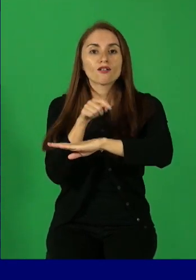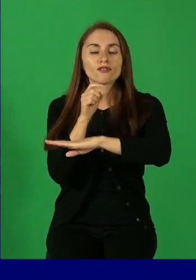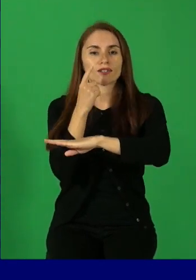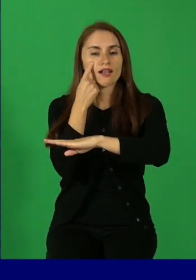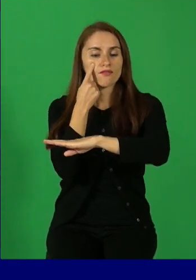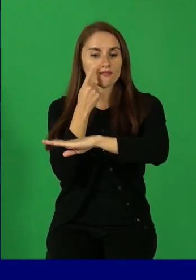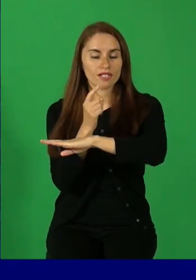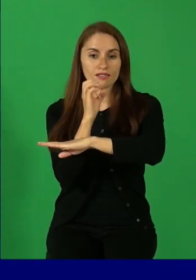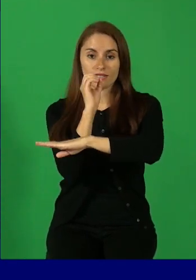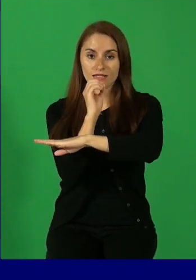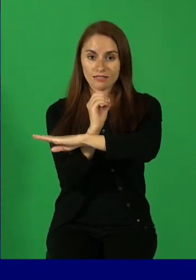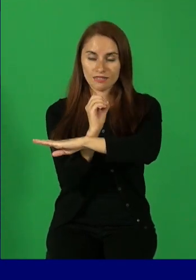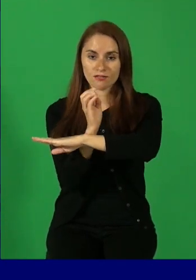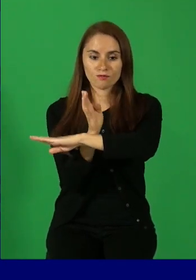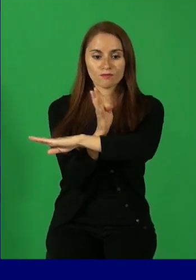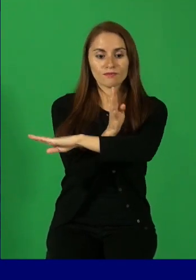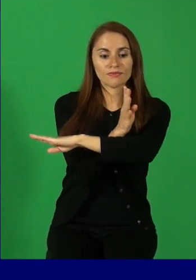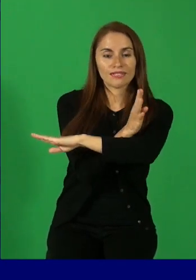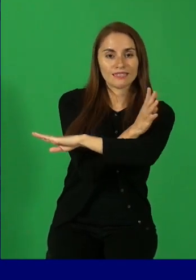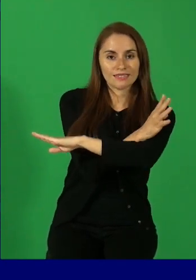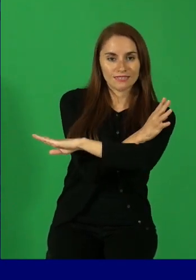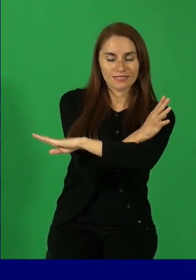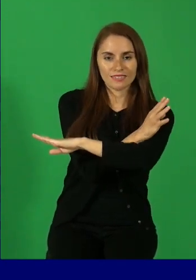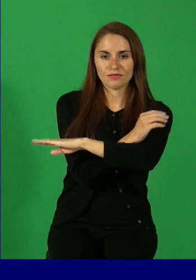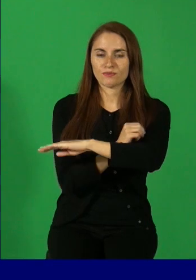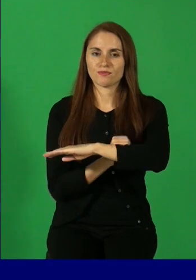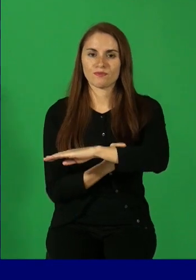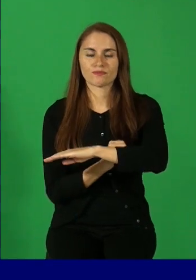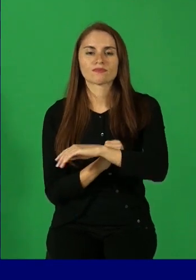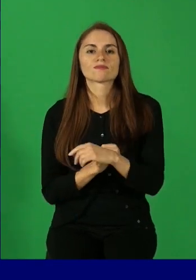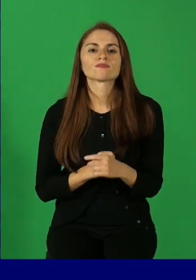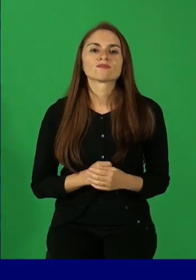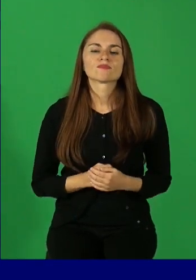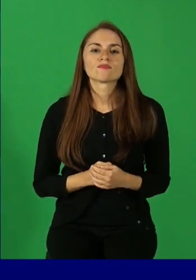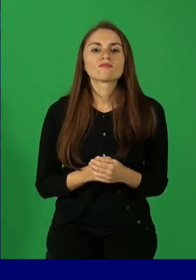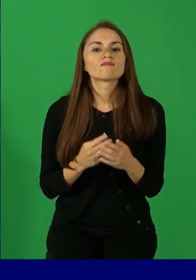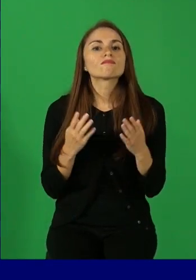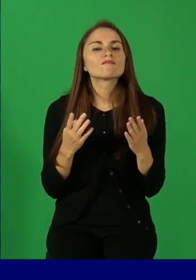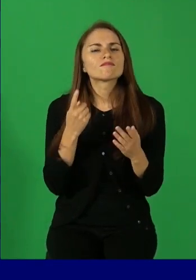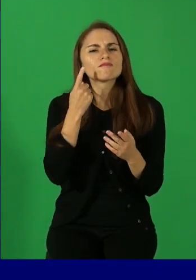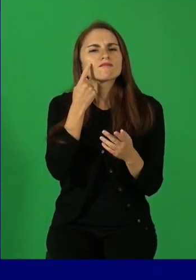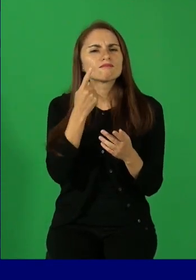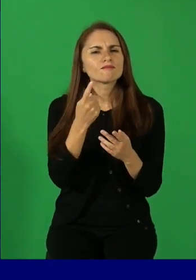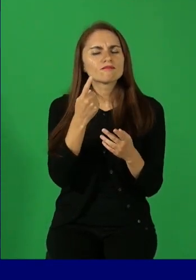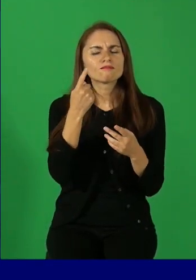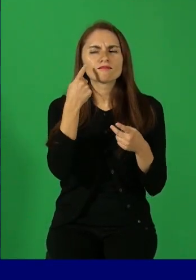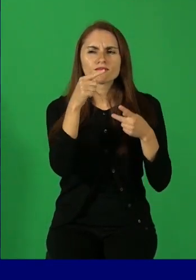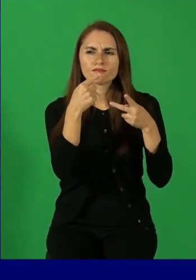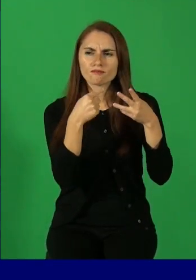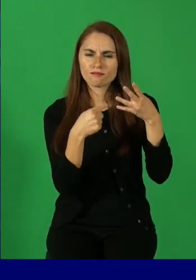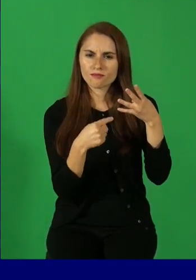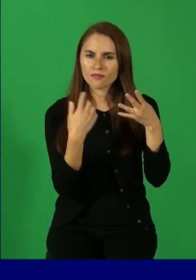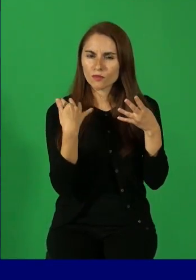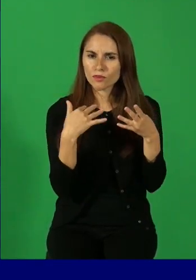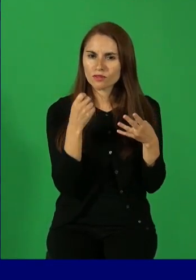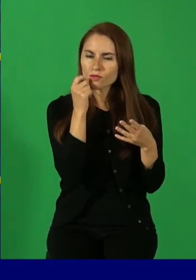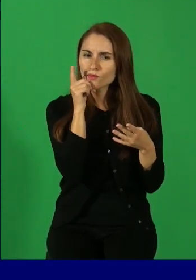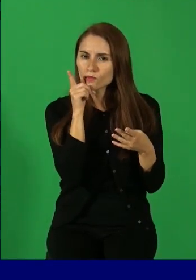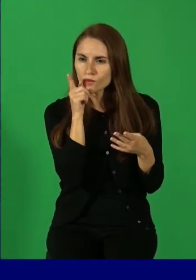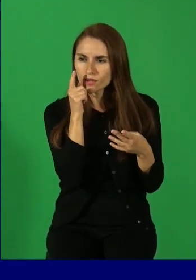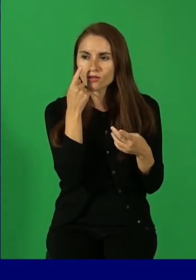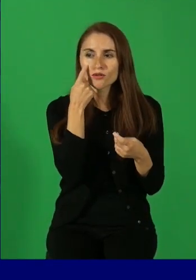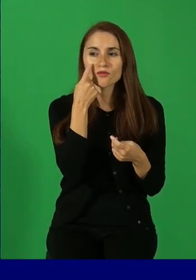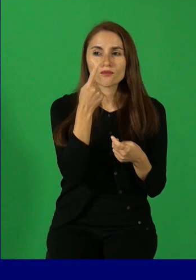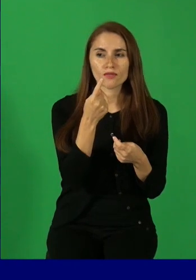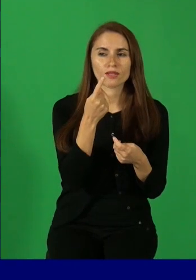esta recta numérica se extiende hacia la izquierda. ¿Y qué elementos importantes tenemos ahí? Como